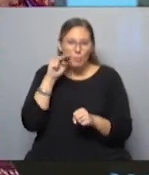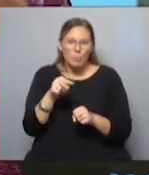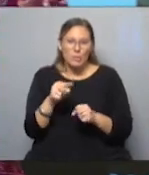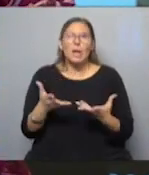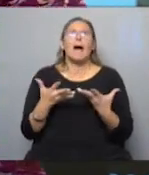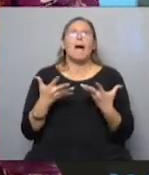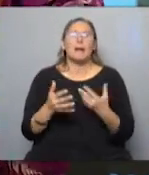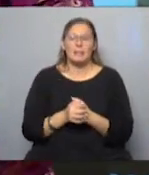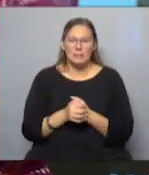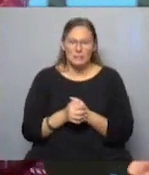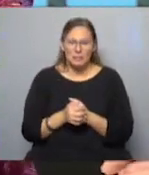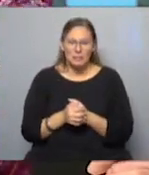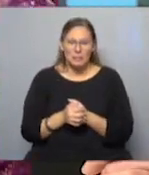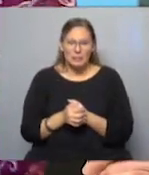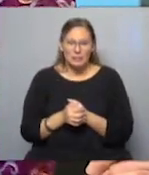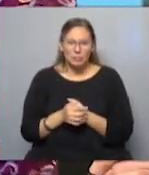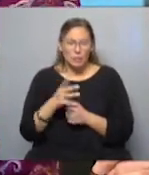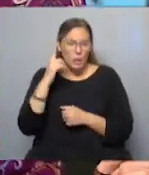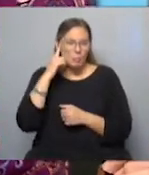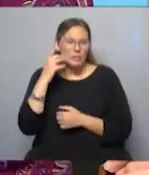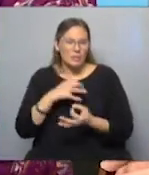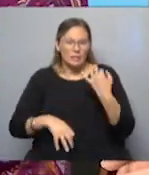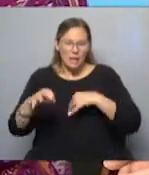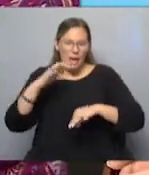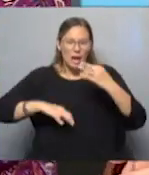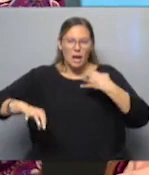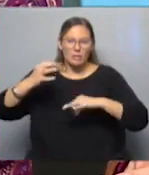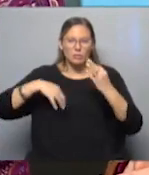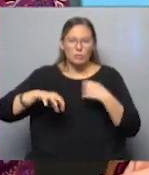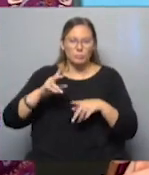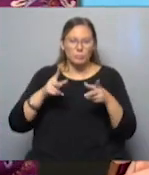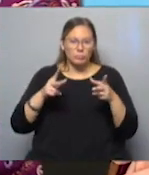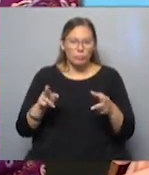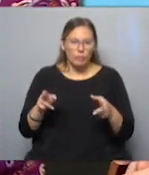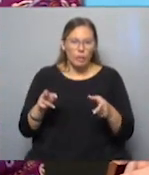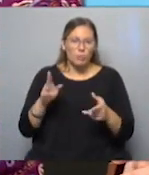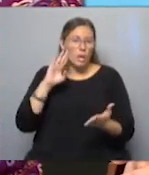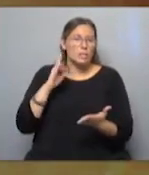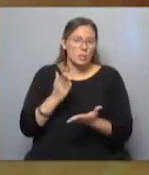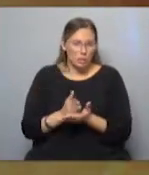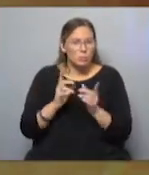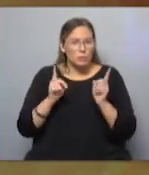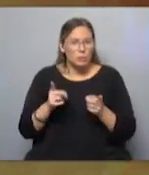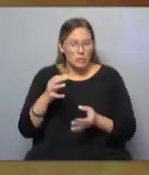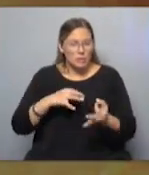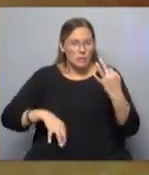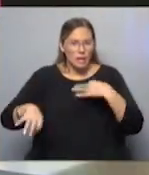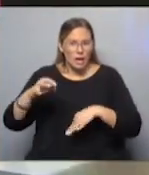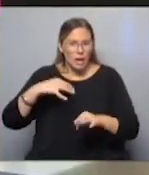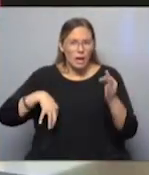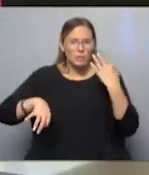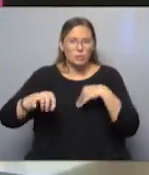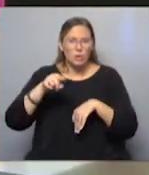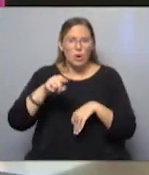mensaje pensando en el teatro que también en las épocas oscuras en dictadura también el teatro para uno fue como